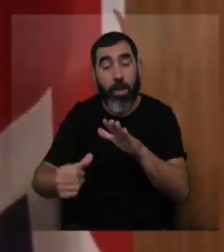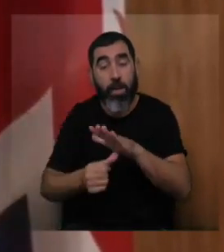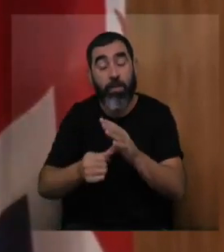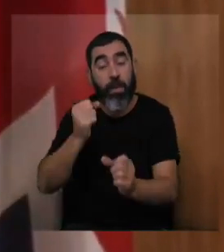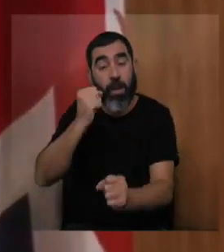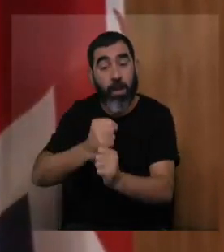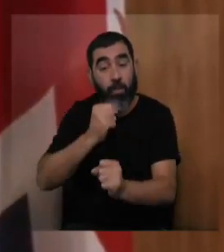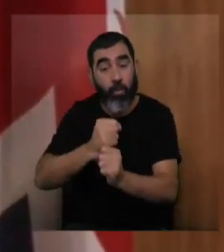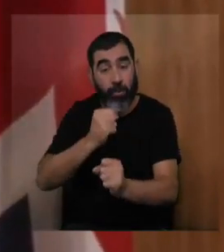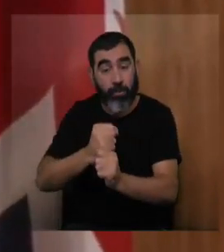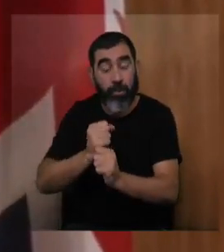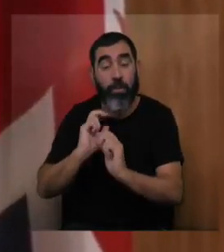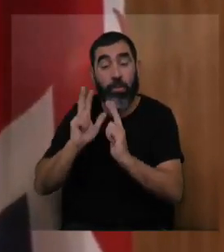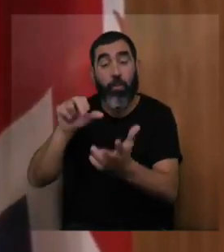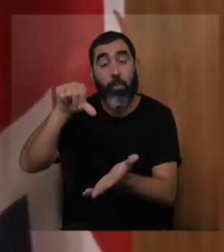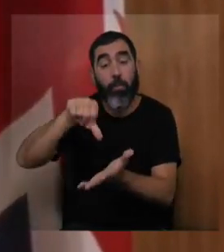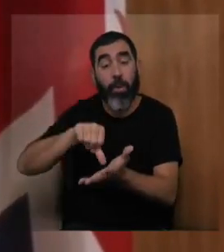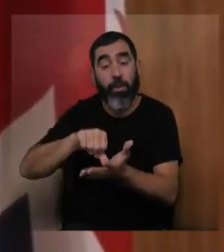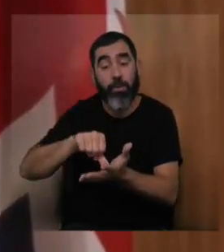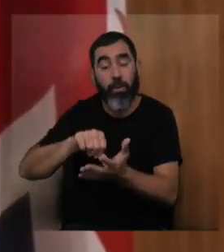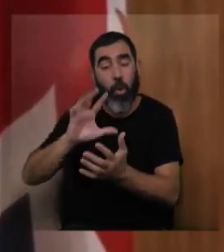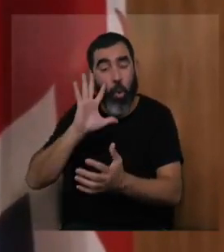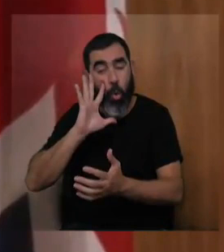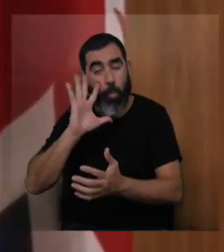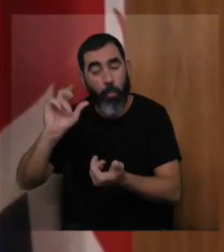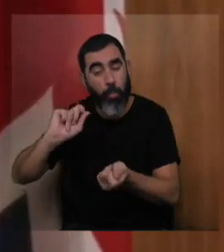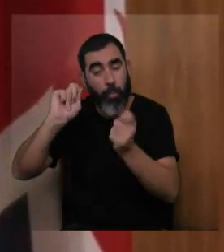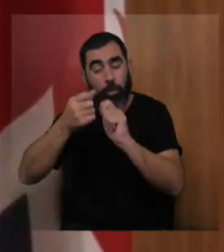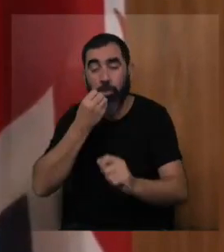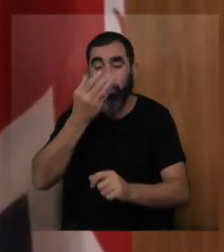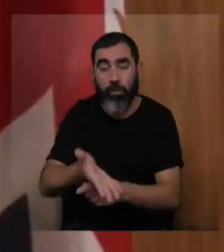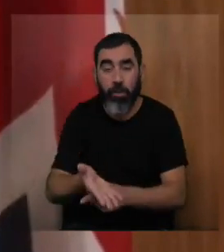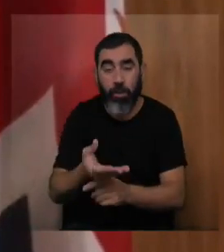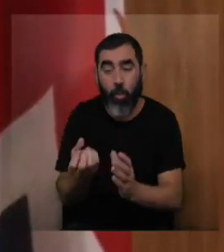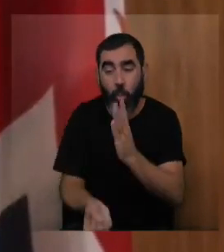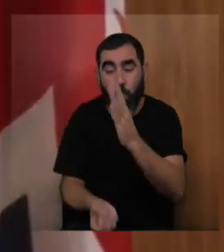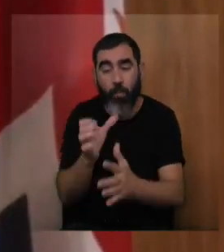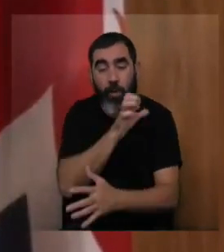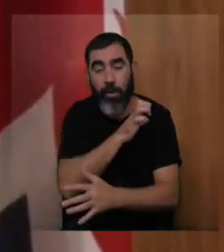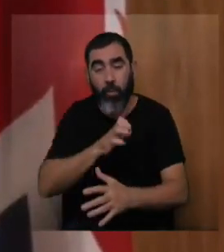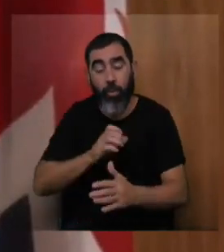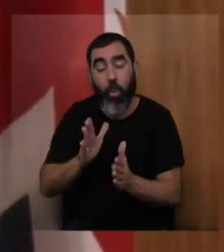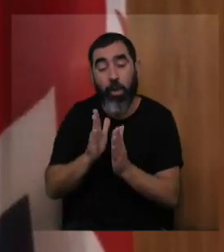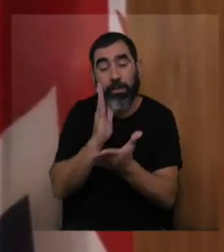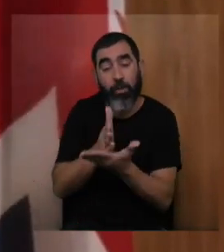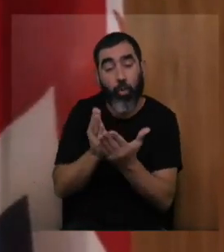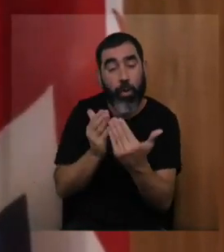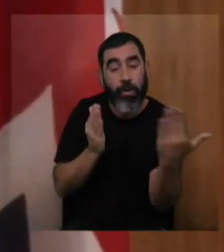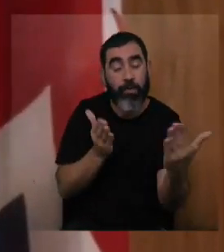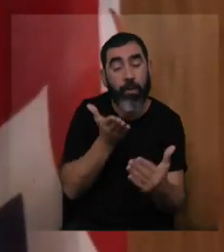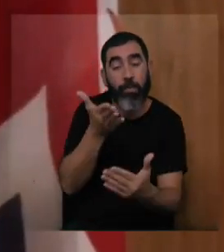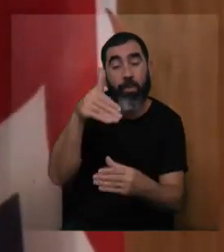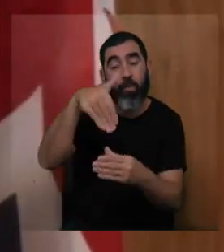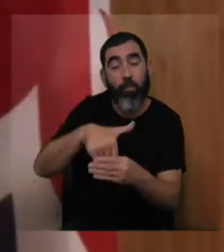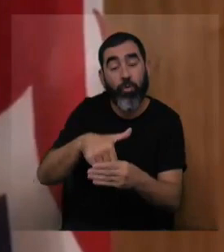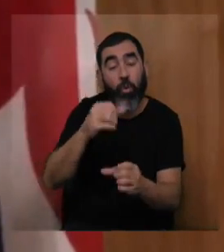laborista Keir Starmer dijo que el país está ante una oportunidad para cambiar a mejor con un nuevo ejecutivo de centro-izquierda y pidió el voto por un